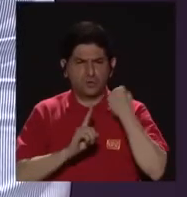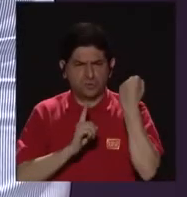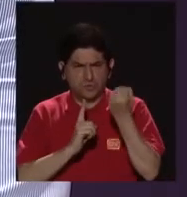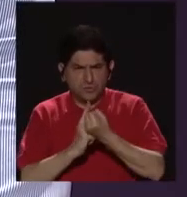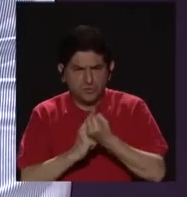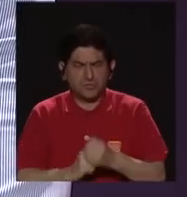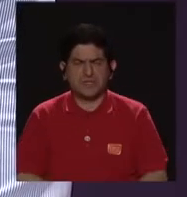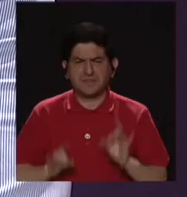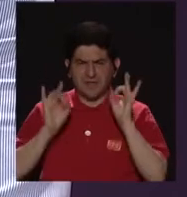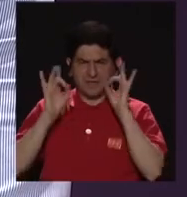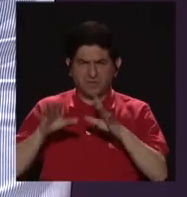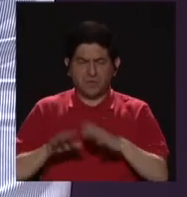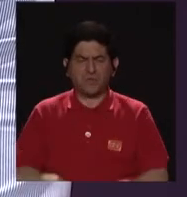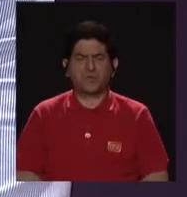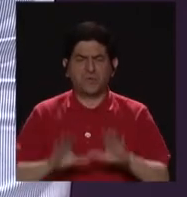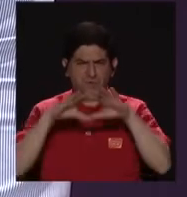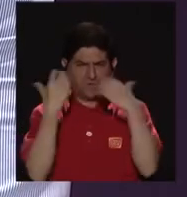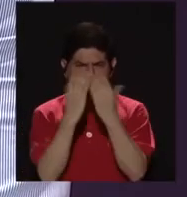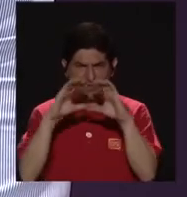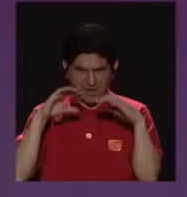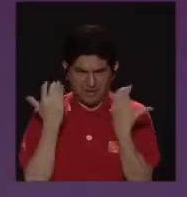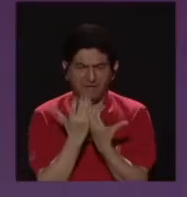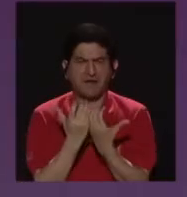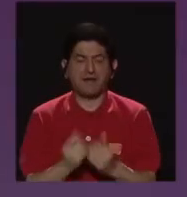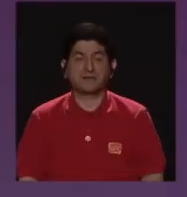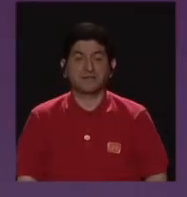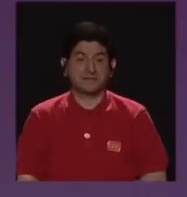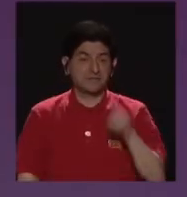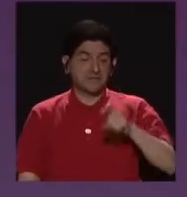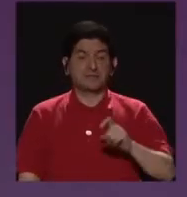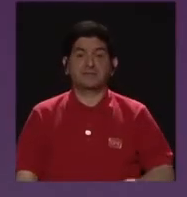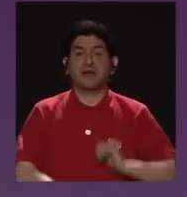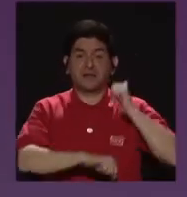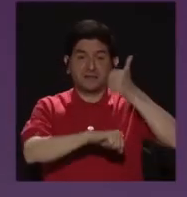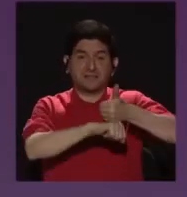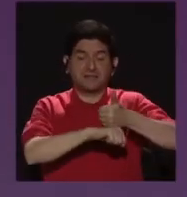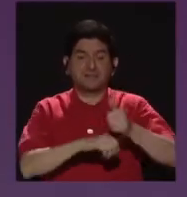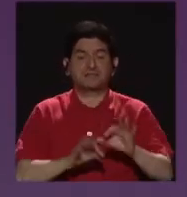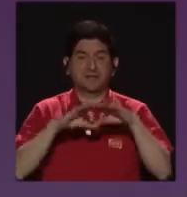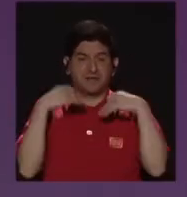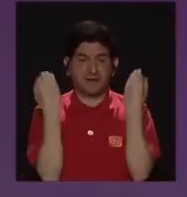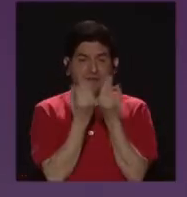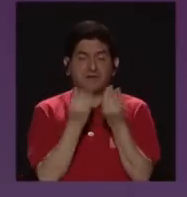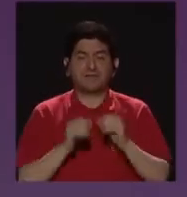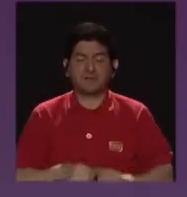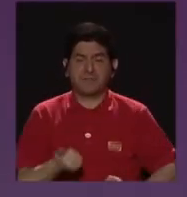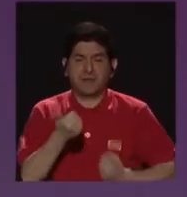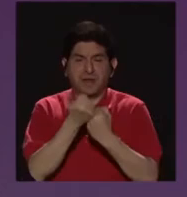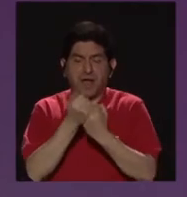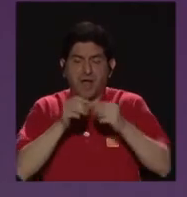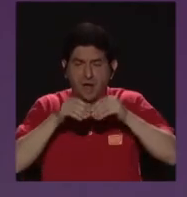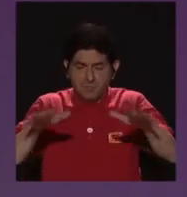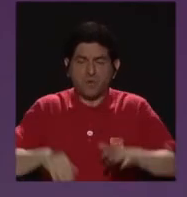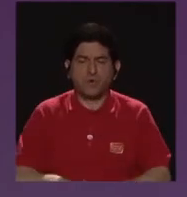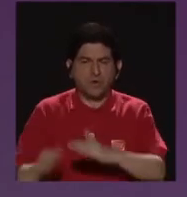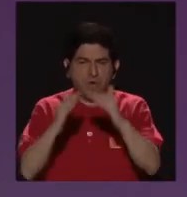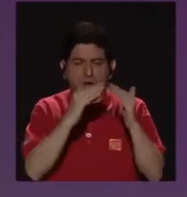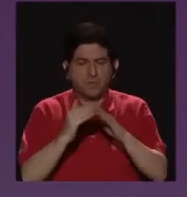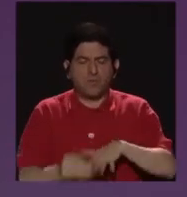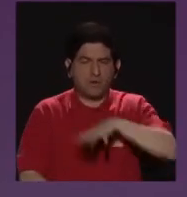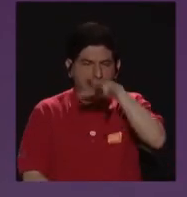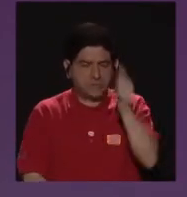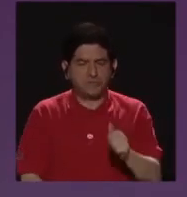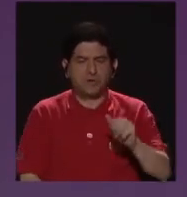entre ellos y ellas inclusive tenían que formar familias como redes de apoyo entre población afro entre población